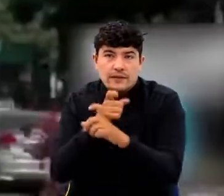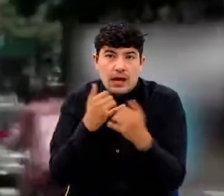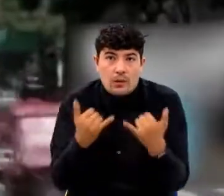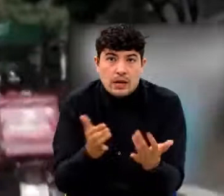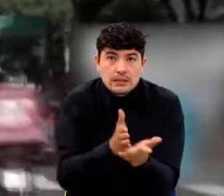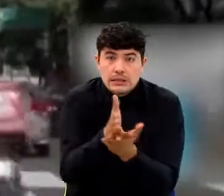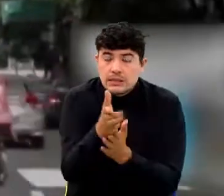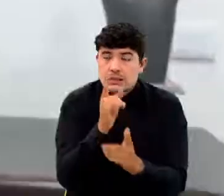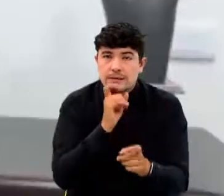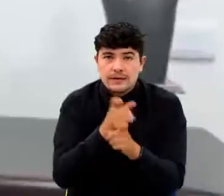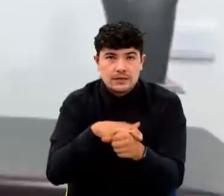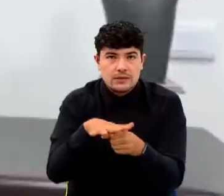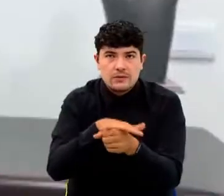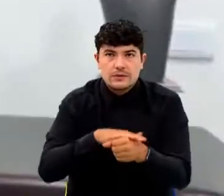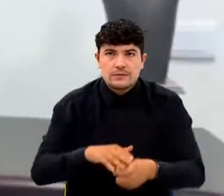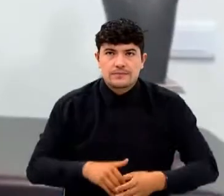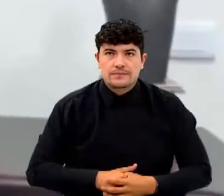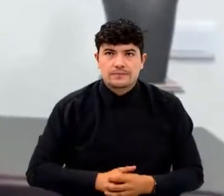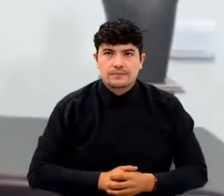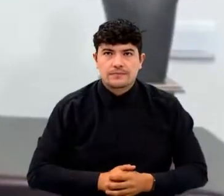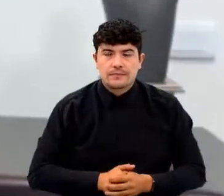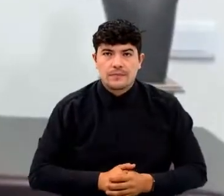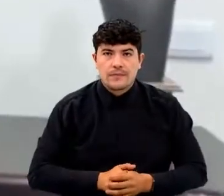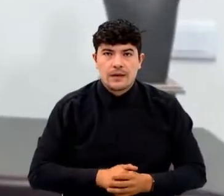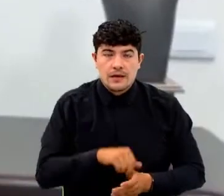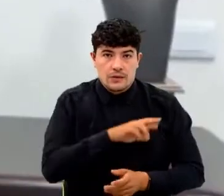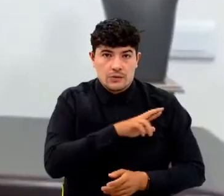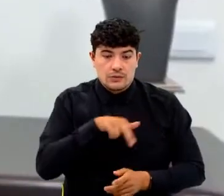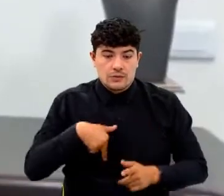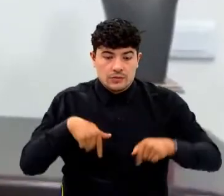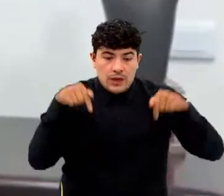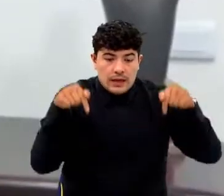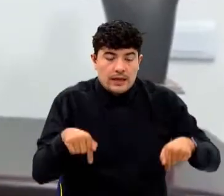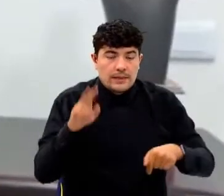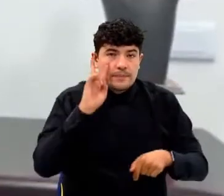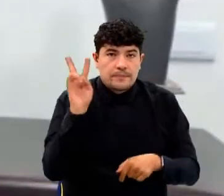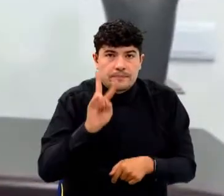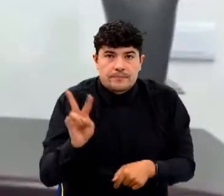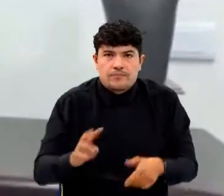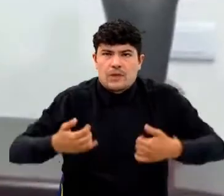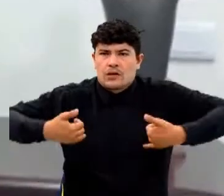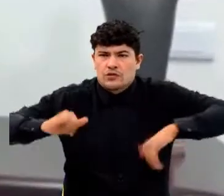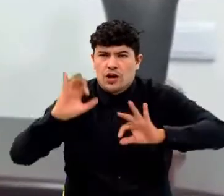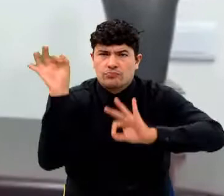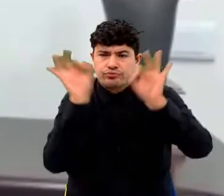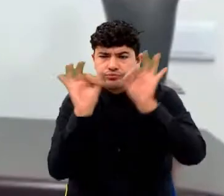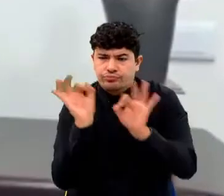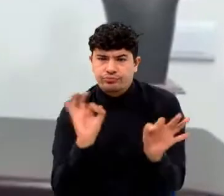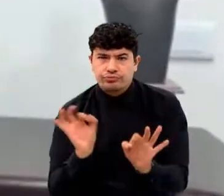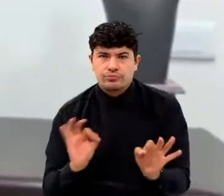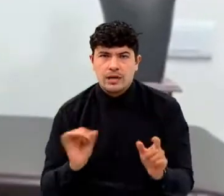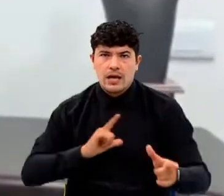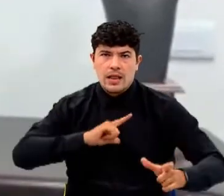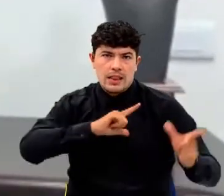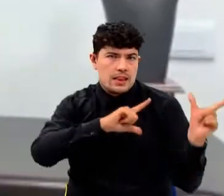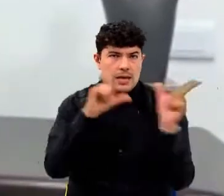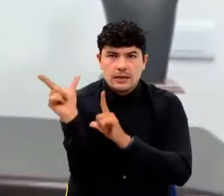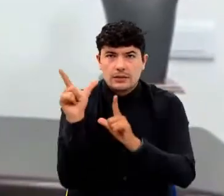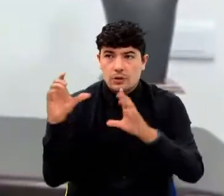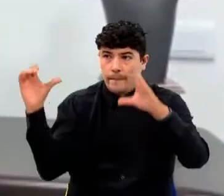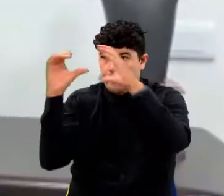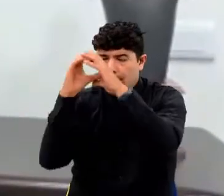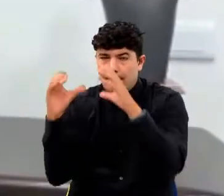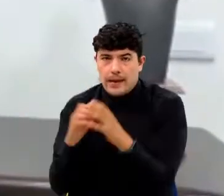una situación difícil. Y nosotros desde Venezuela ya estamos preparados logísticamente con las cámaras de